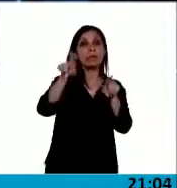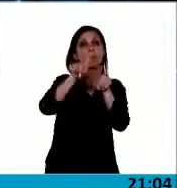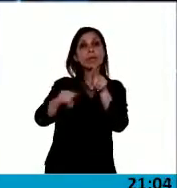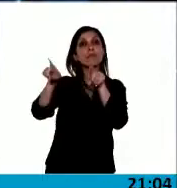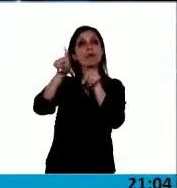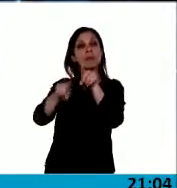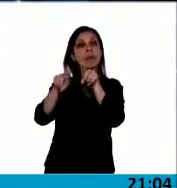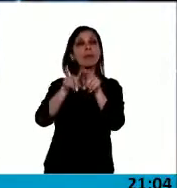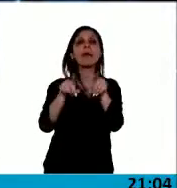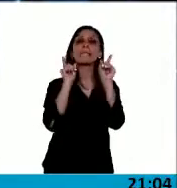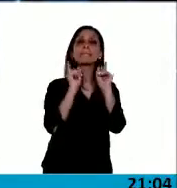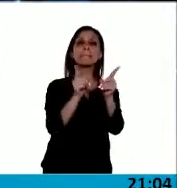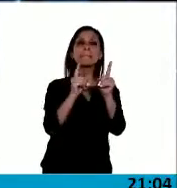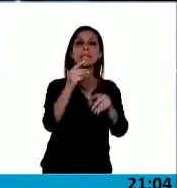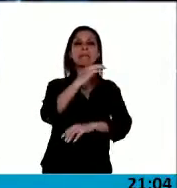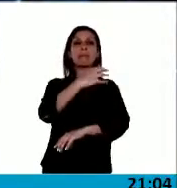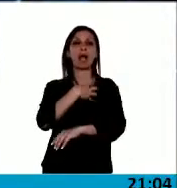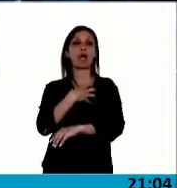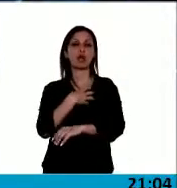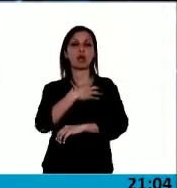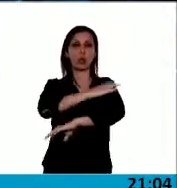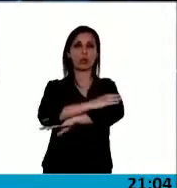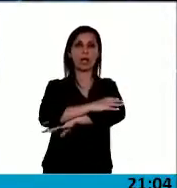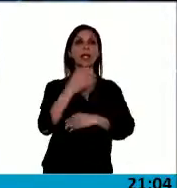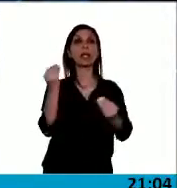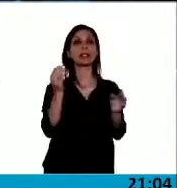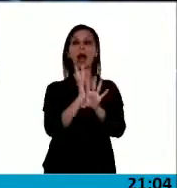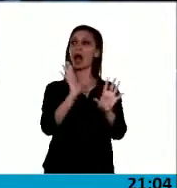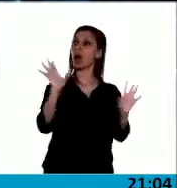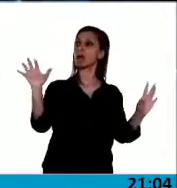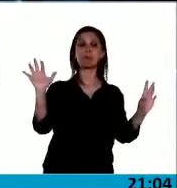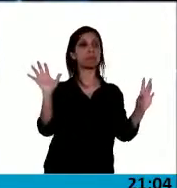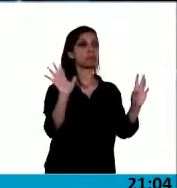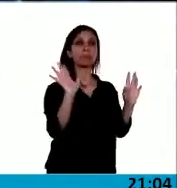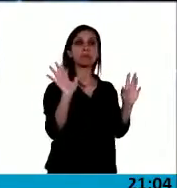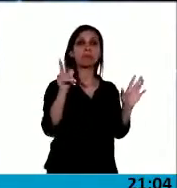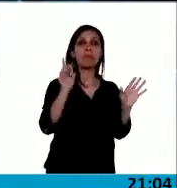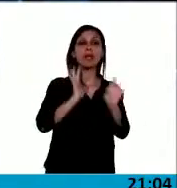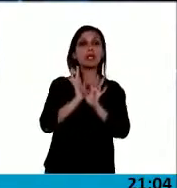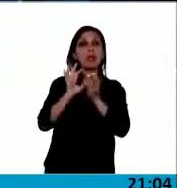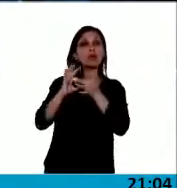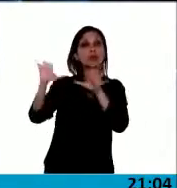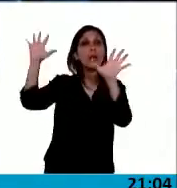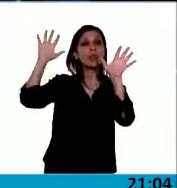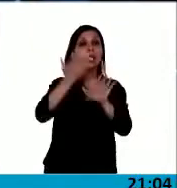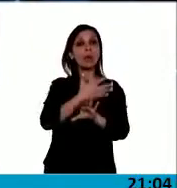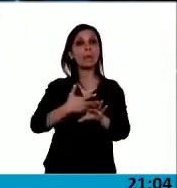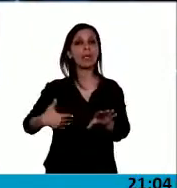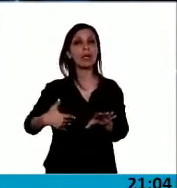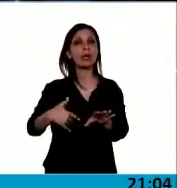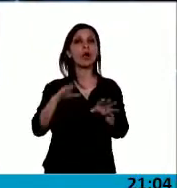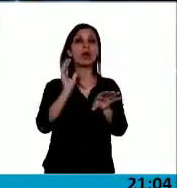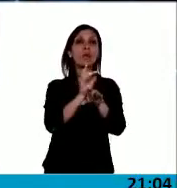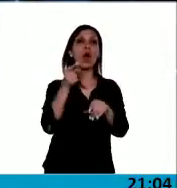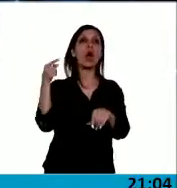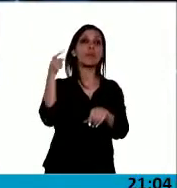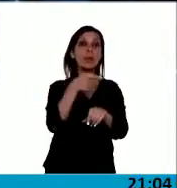misma actitud, que es desentenderse del gobierno y de la sesión y hacer oposición de la oposición.